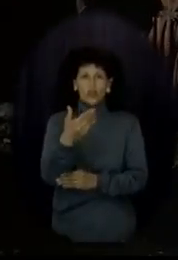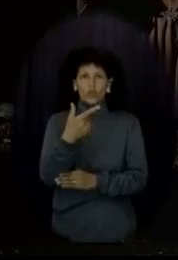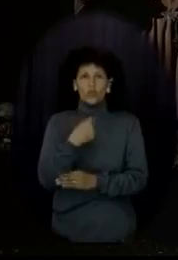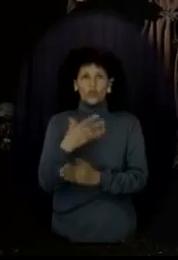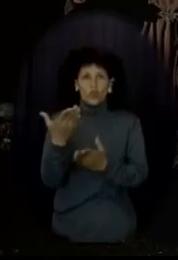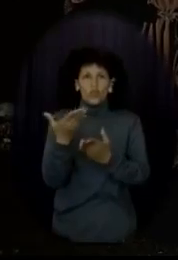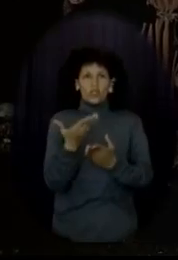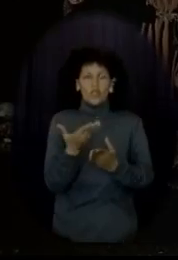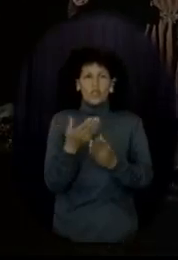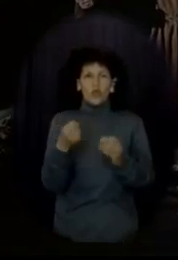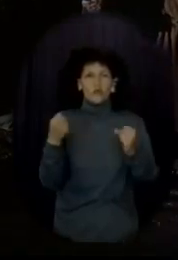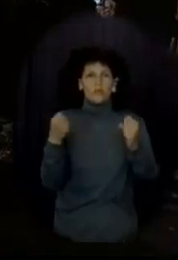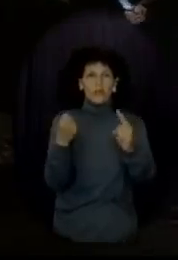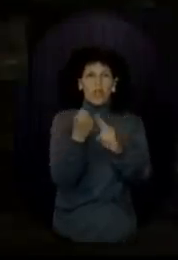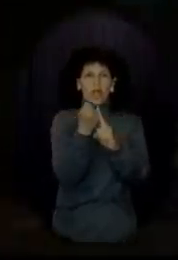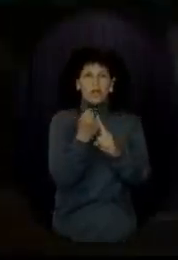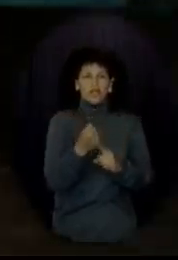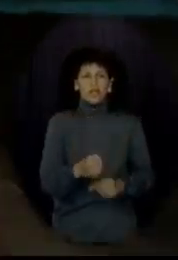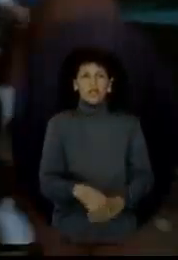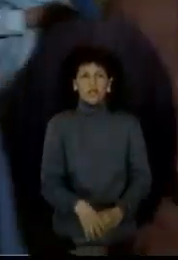Señor, ¿atacamos con espadas?